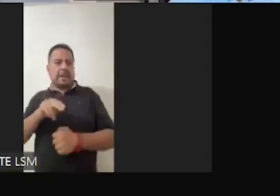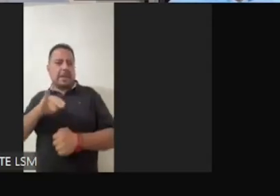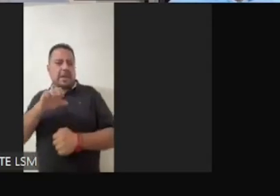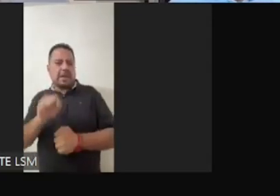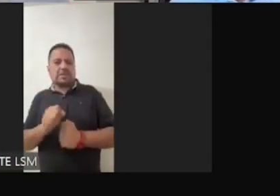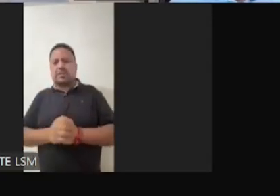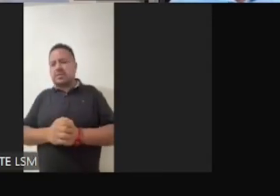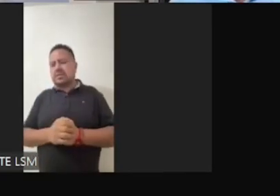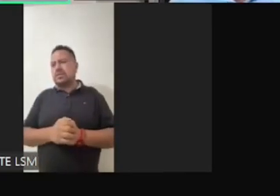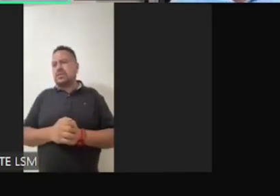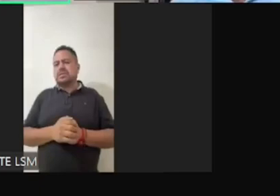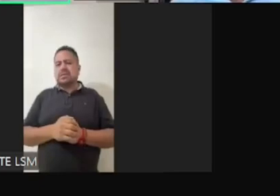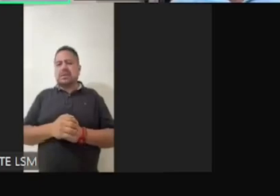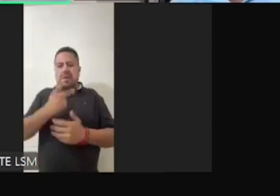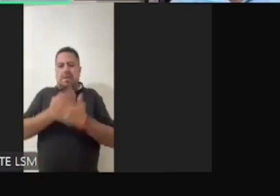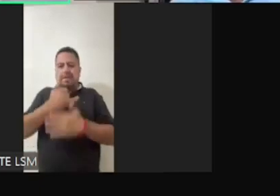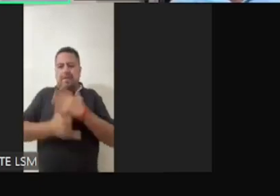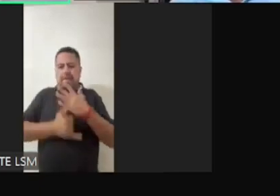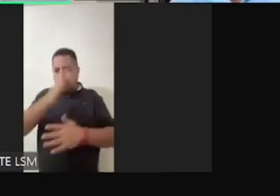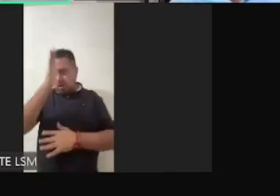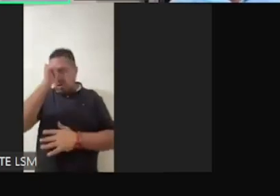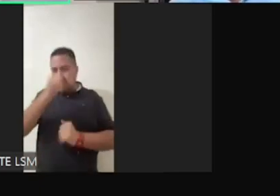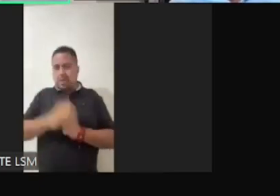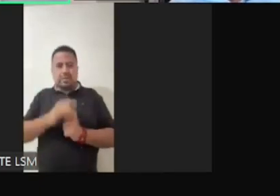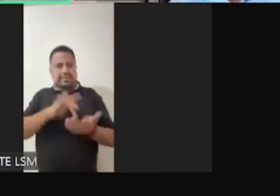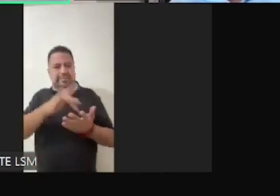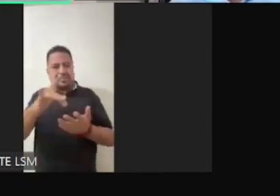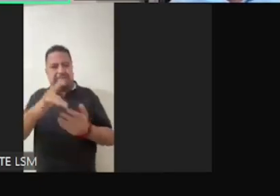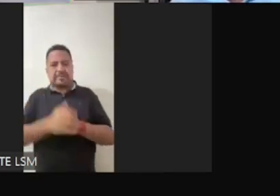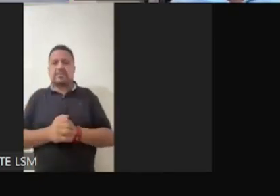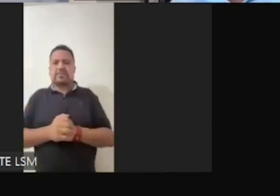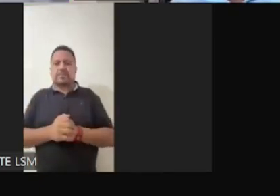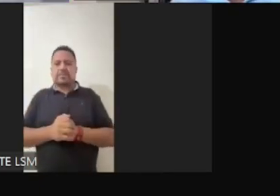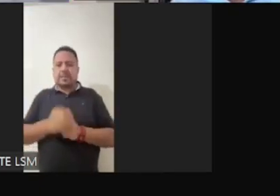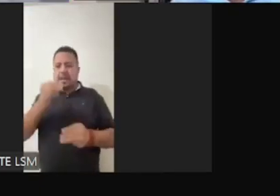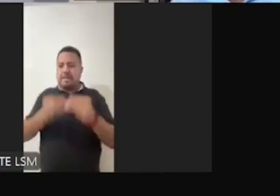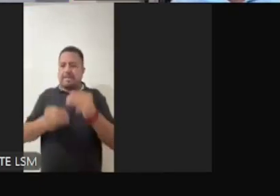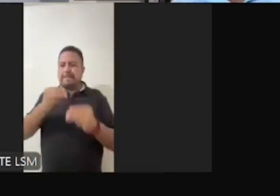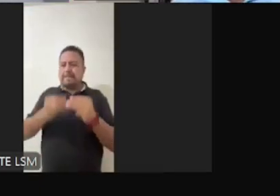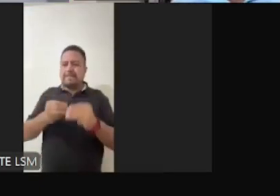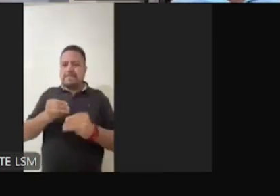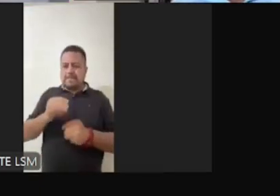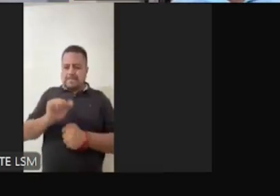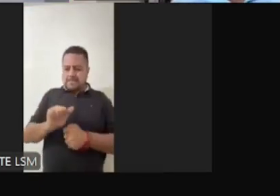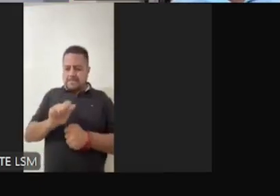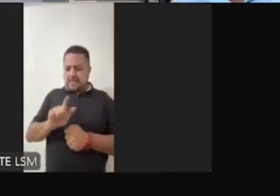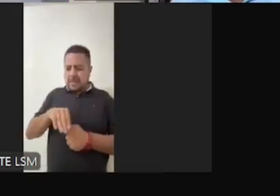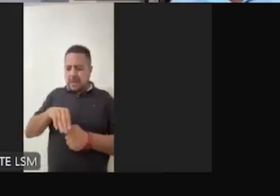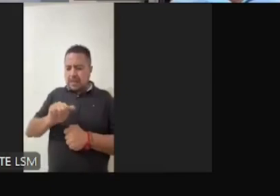betancur Salgado con el proyecto Gracias magistrado magistrada ponente